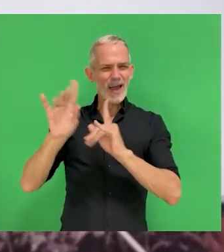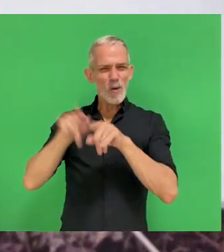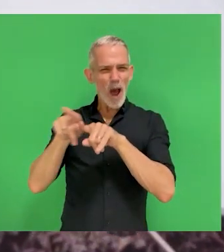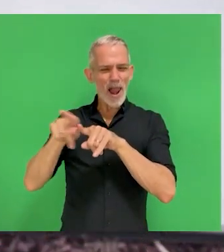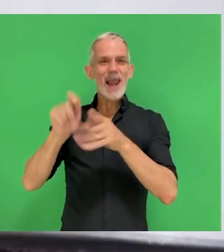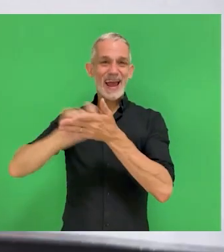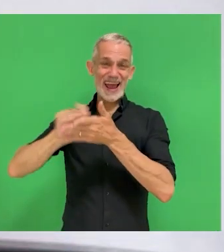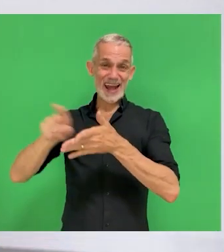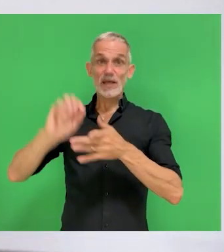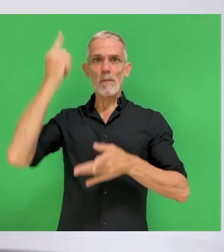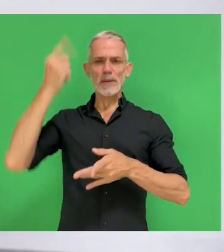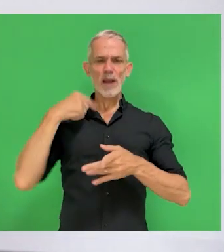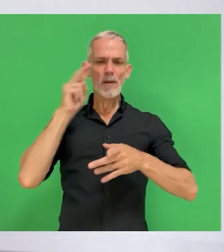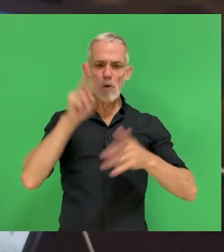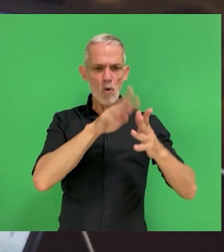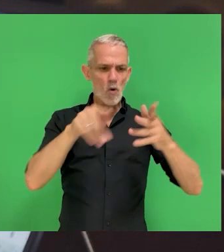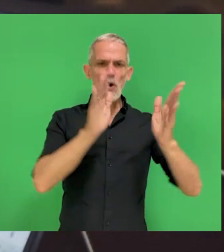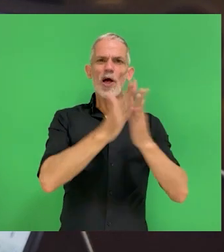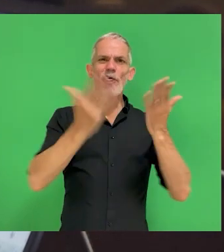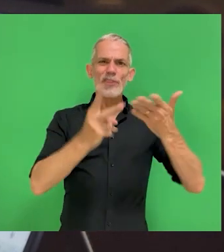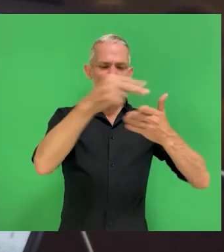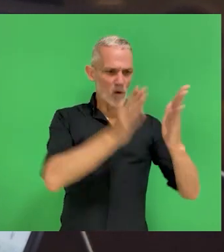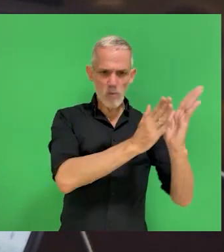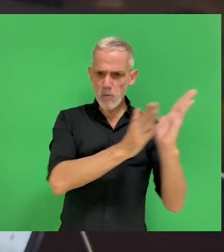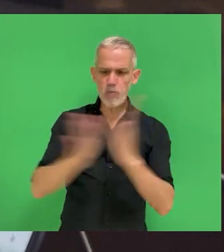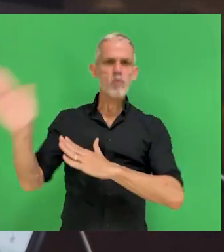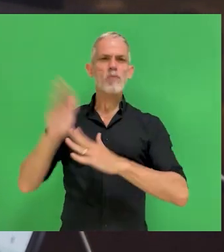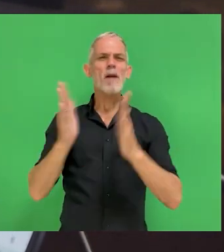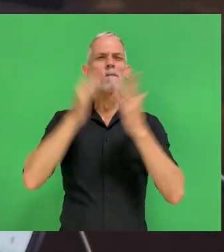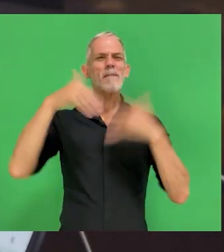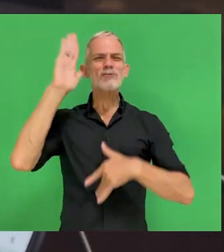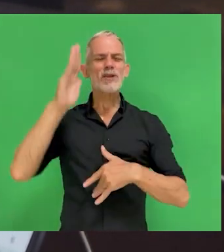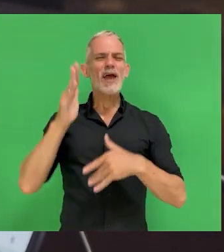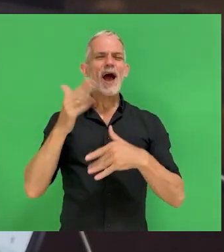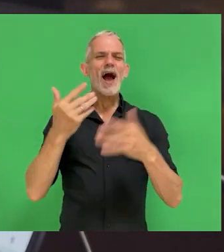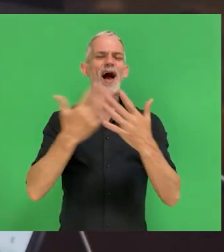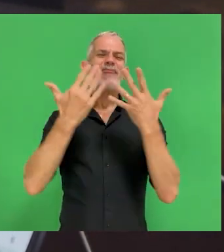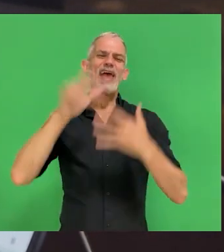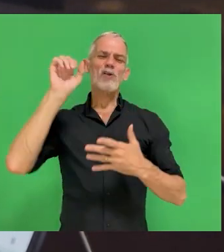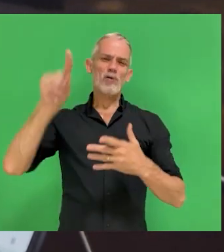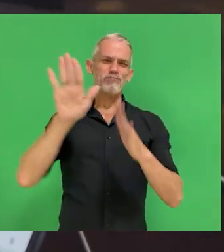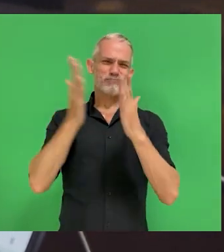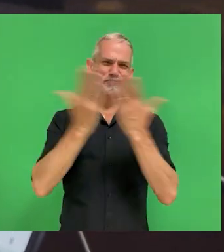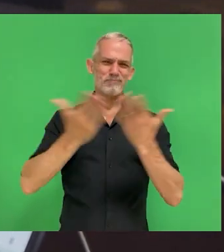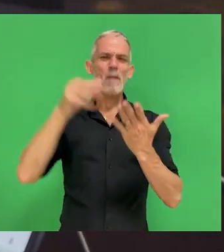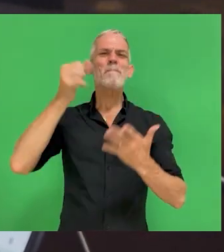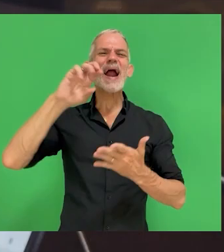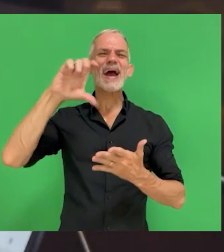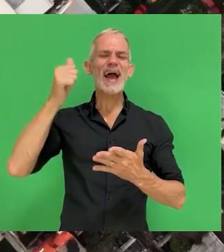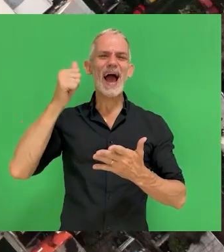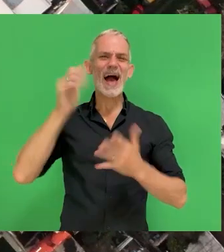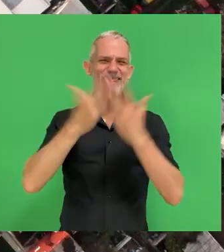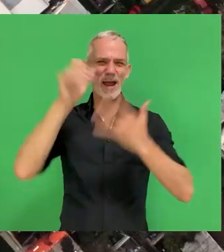cartas. Por primera vez los leí de un tirón. La mayoría son del diario de Marca, editado en Lima, Perú, durante los